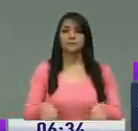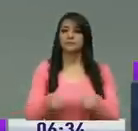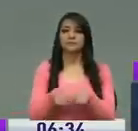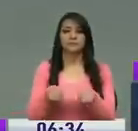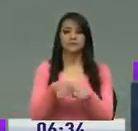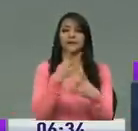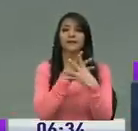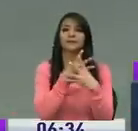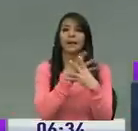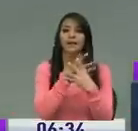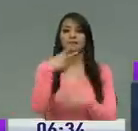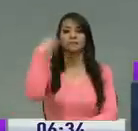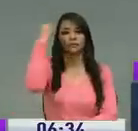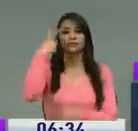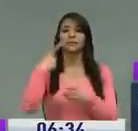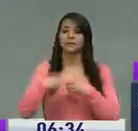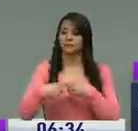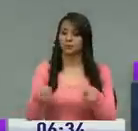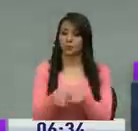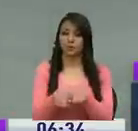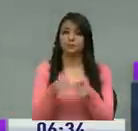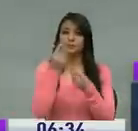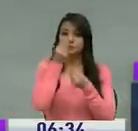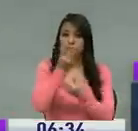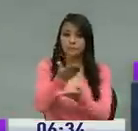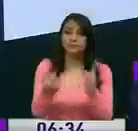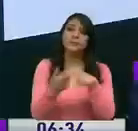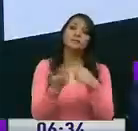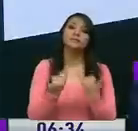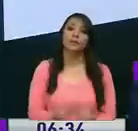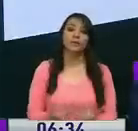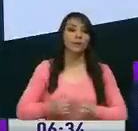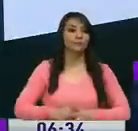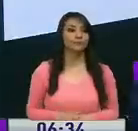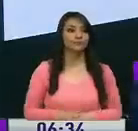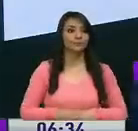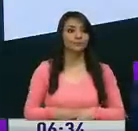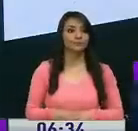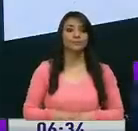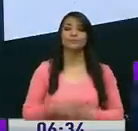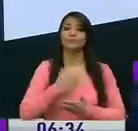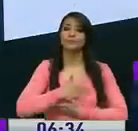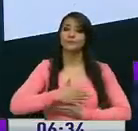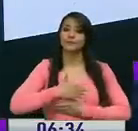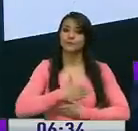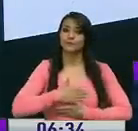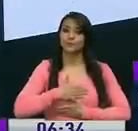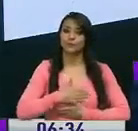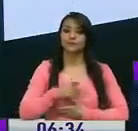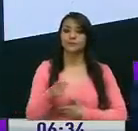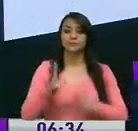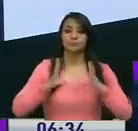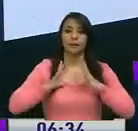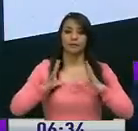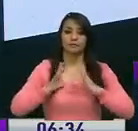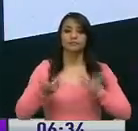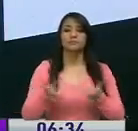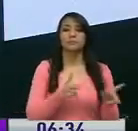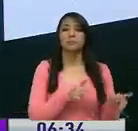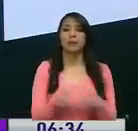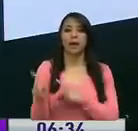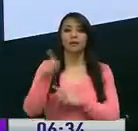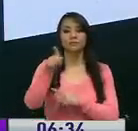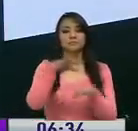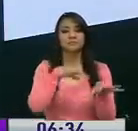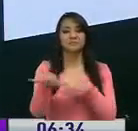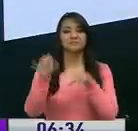carcelen en el norte de Quito Esa es la información hasta el momento así que disfruten de estos días de suelto y planifiquen también Cuáles serán sus